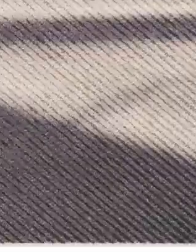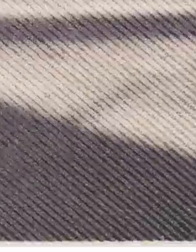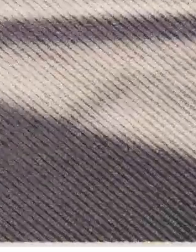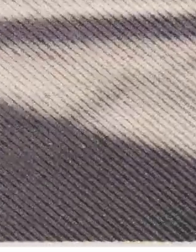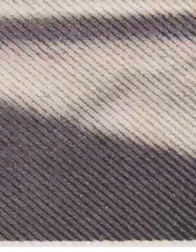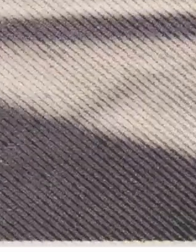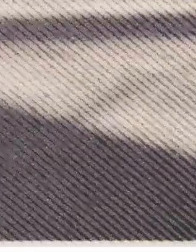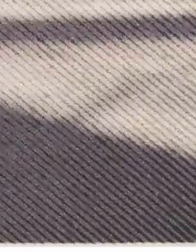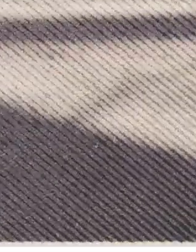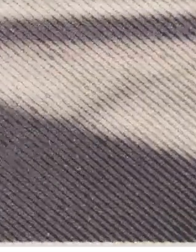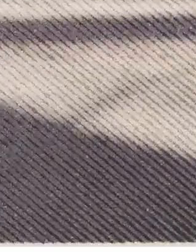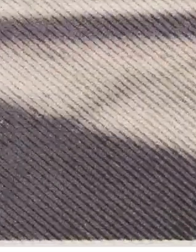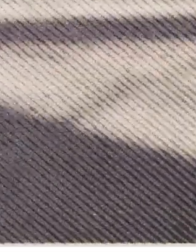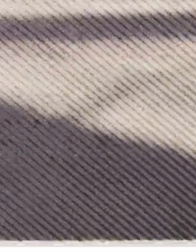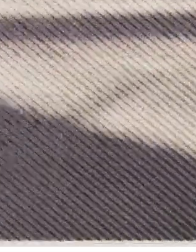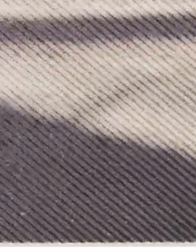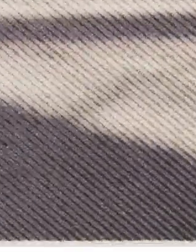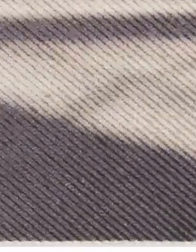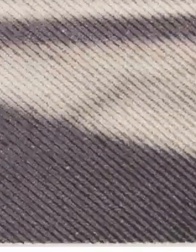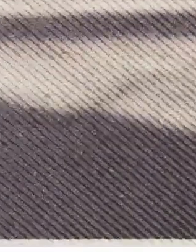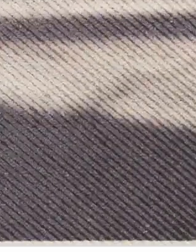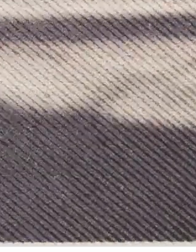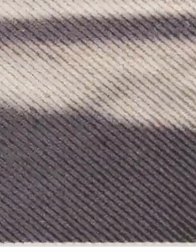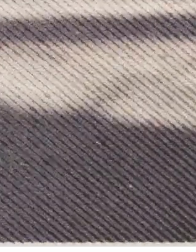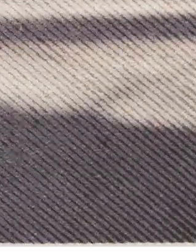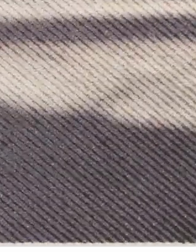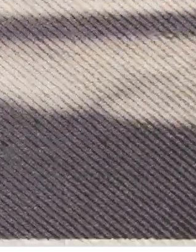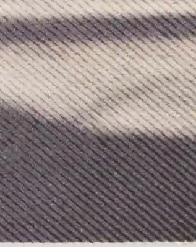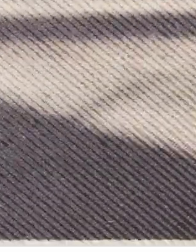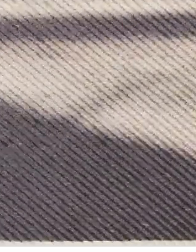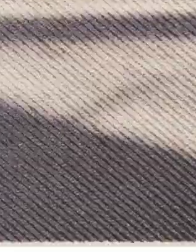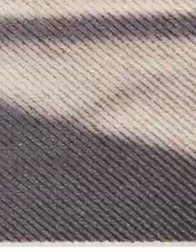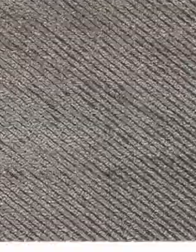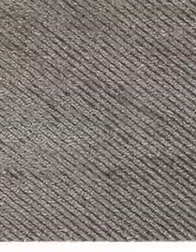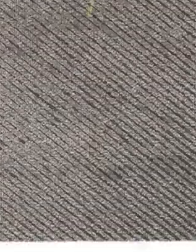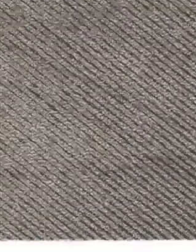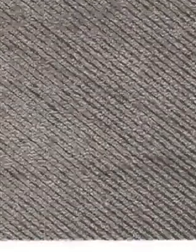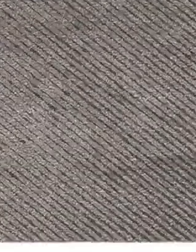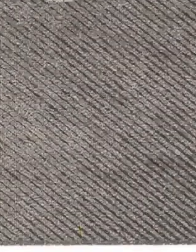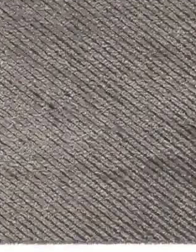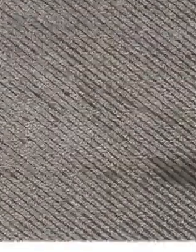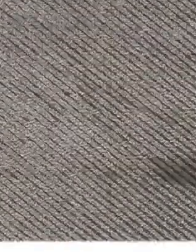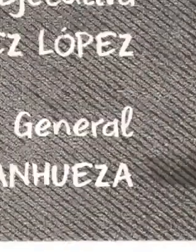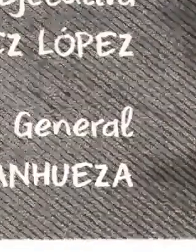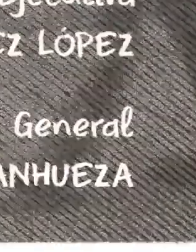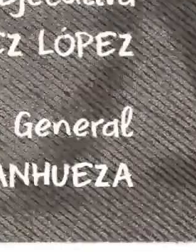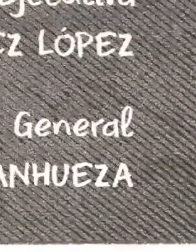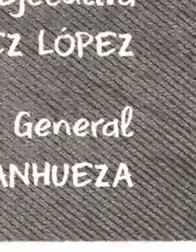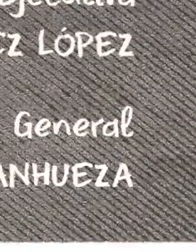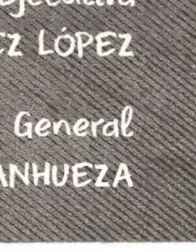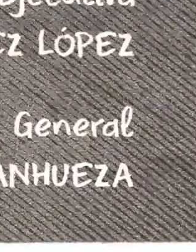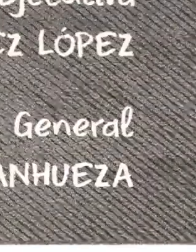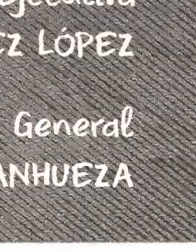En una banca se sientan Paulo, Catalina, Amory, hermana de Manuel,